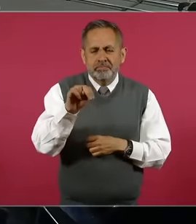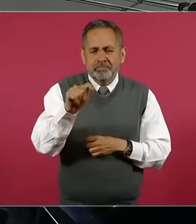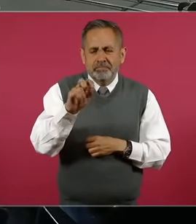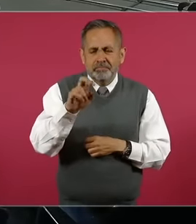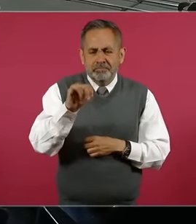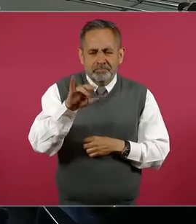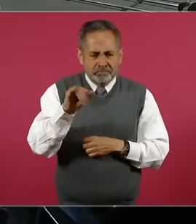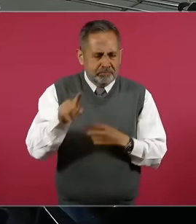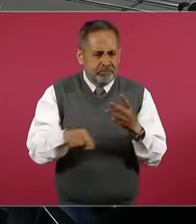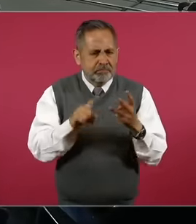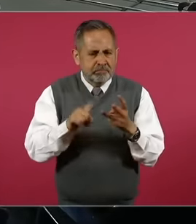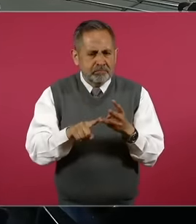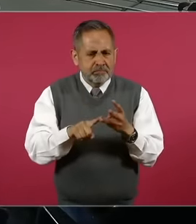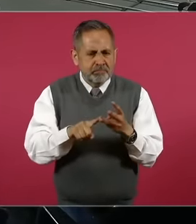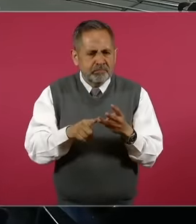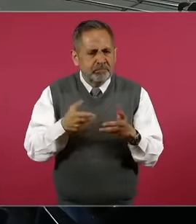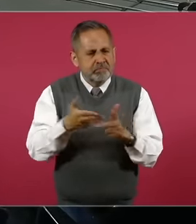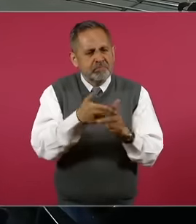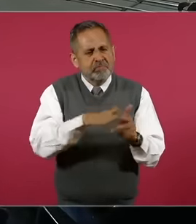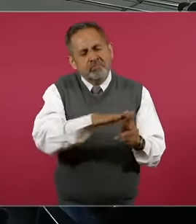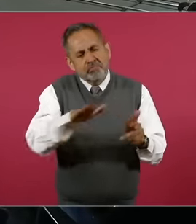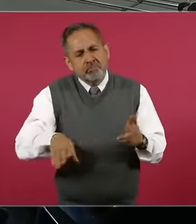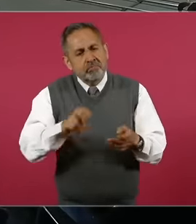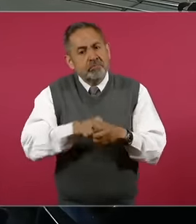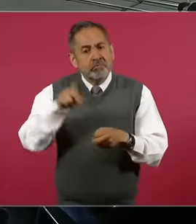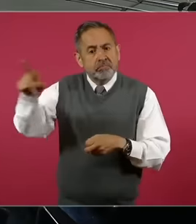la situación del genocidio en Palestina,